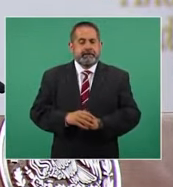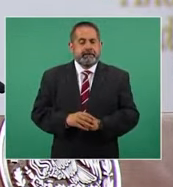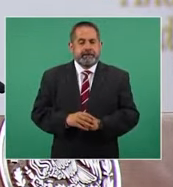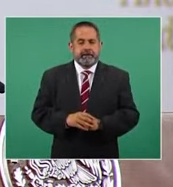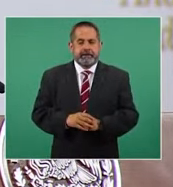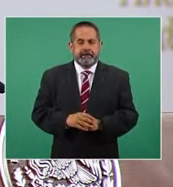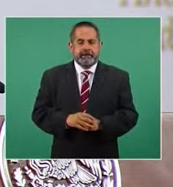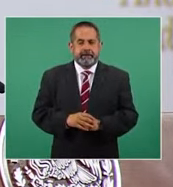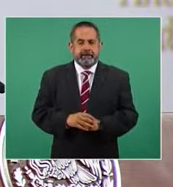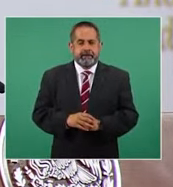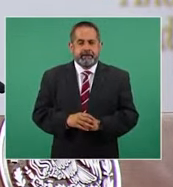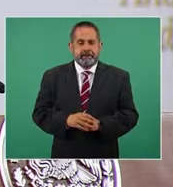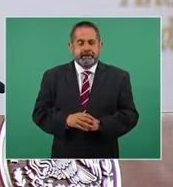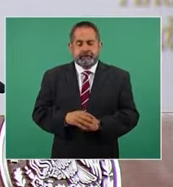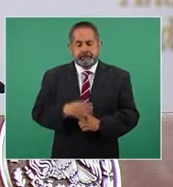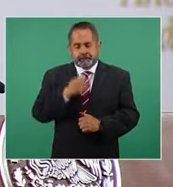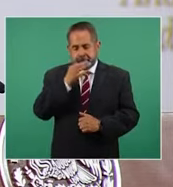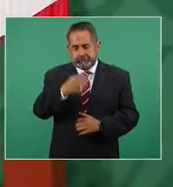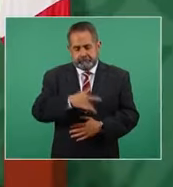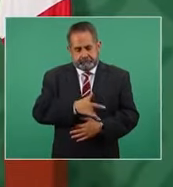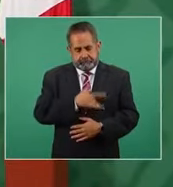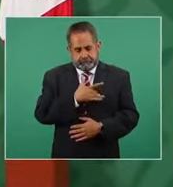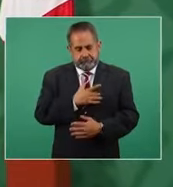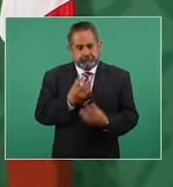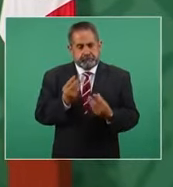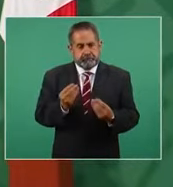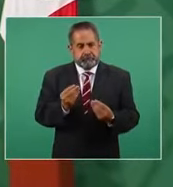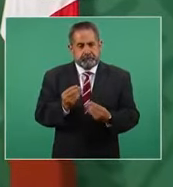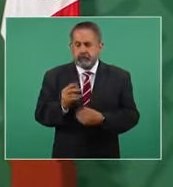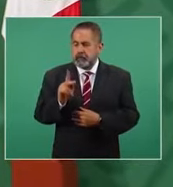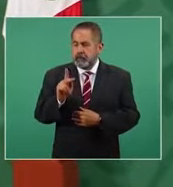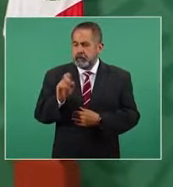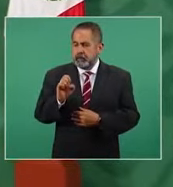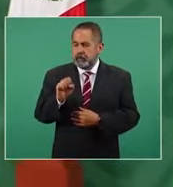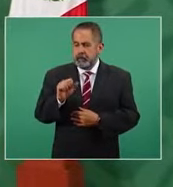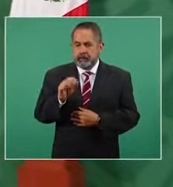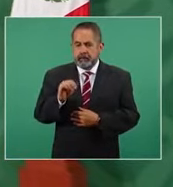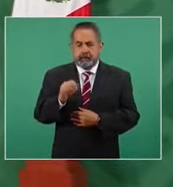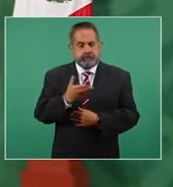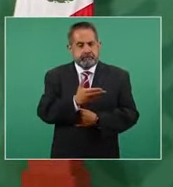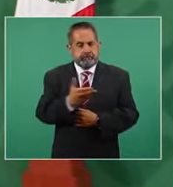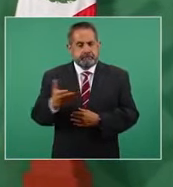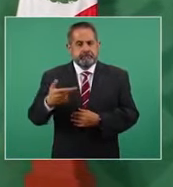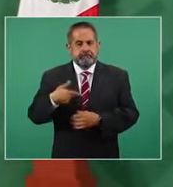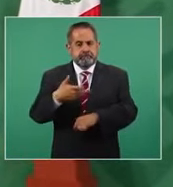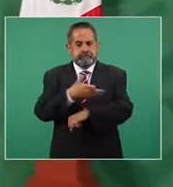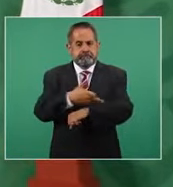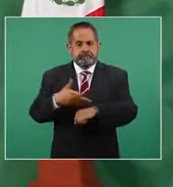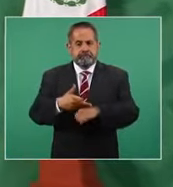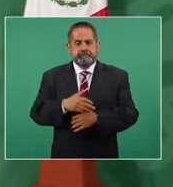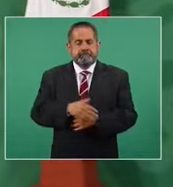Enviamos nuestro pésame a los familiares de las víctimas